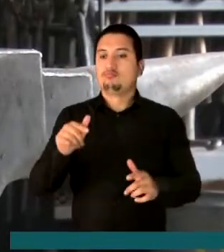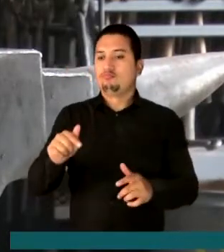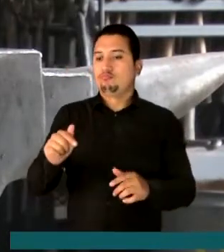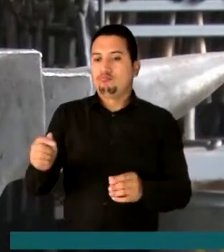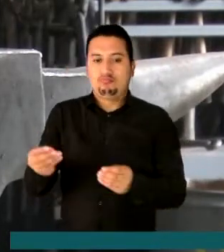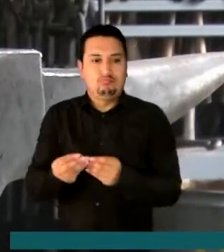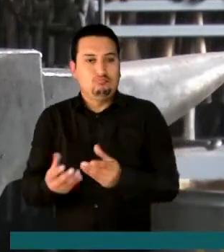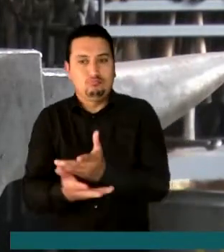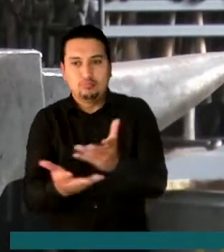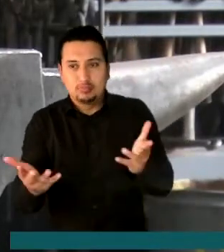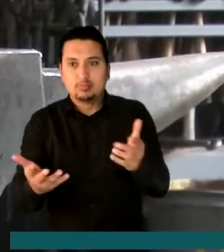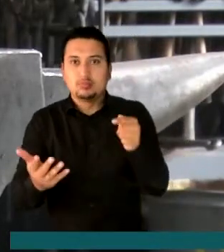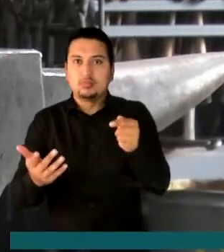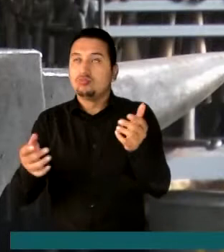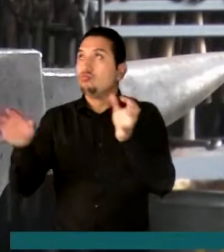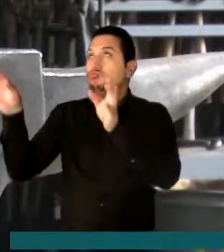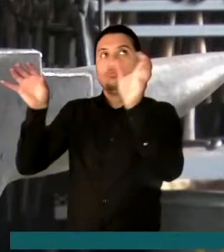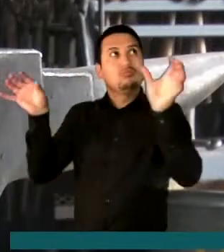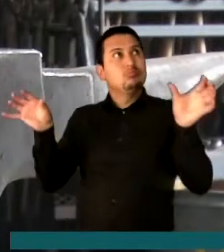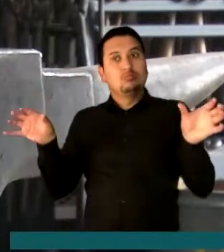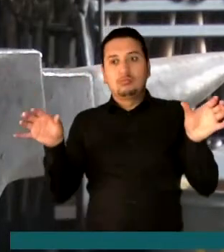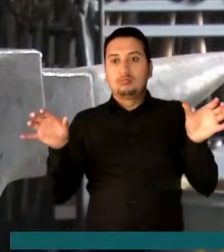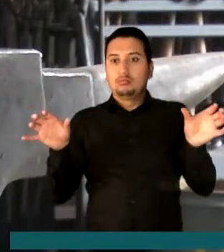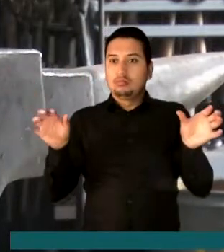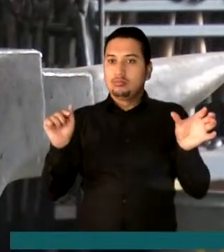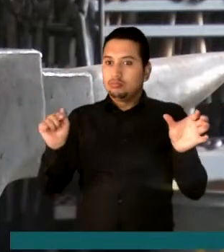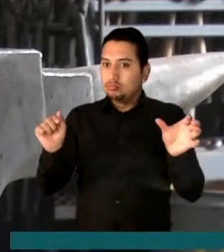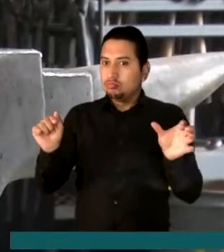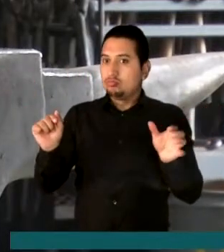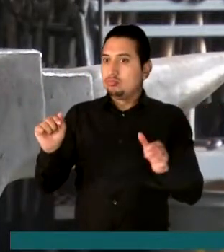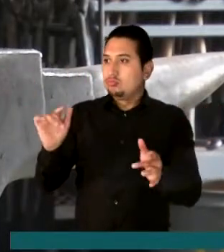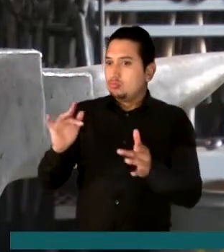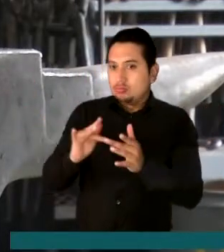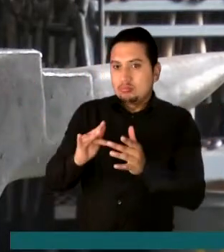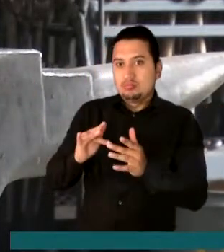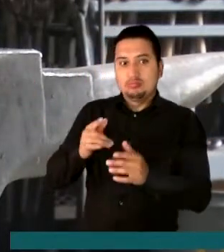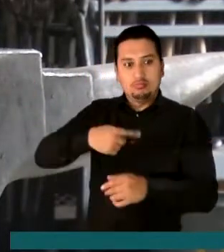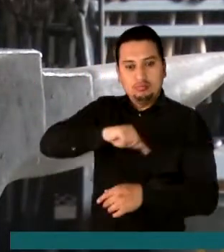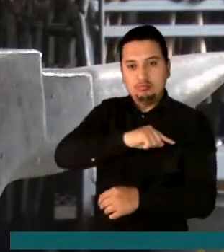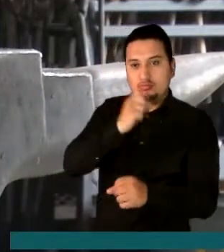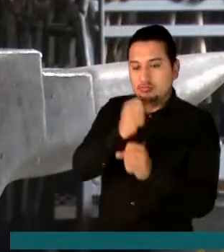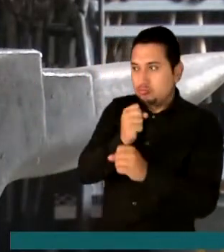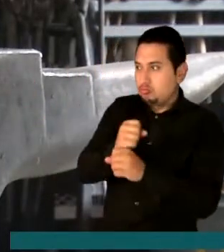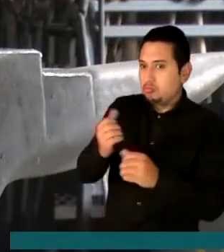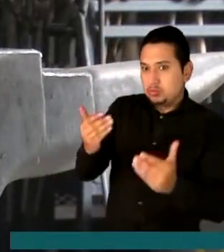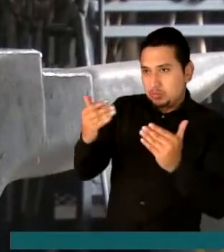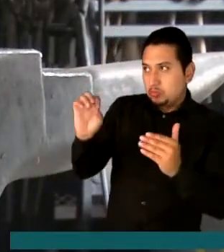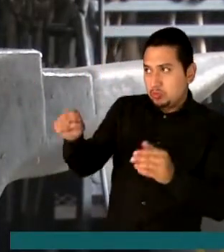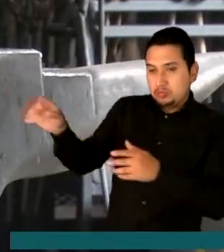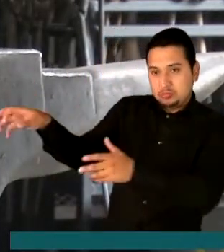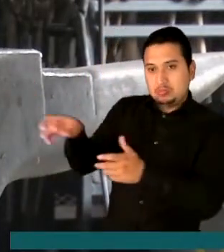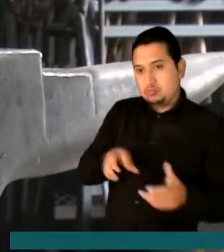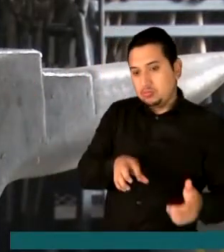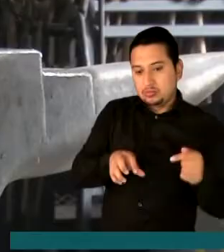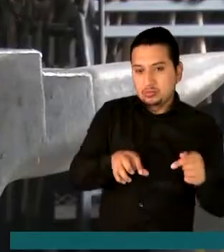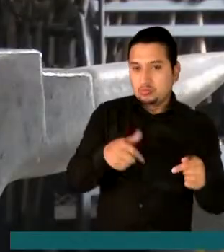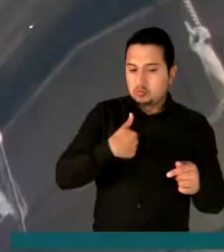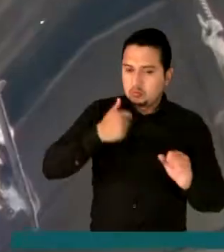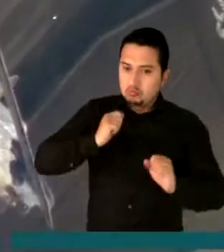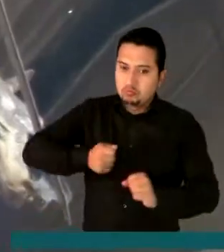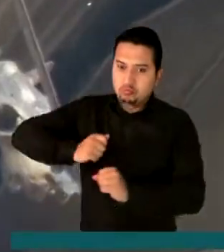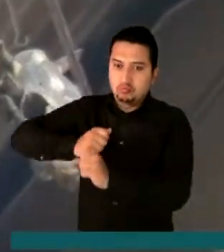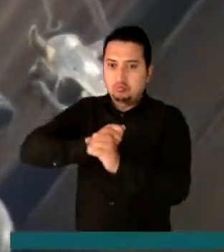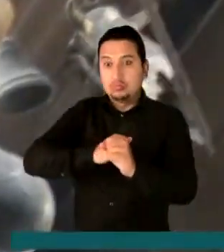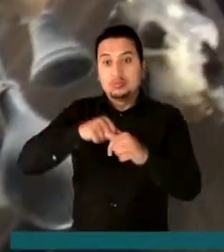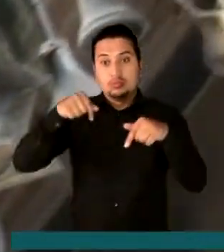dispuesto los objetos para ambientar, resulta que no hay nada ambientando, todo lo que está es funcional, se requiere para el trabajo y son herramientas prácticas.